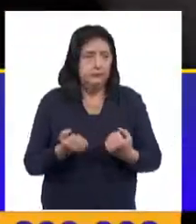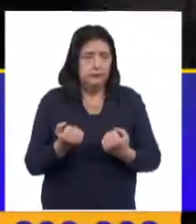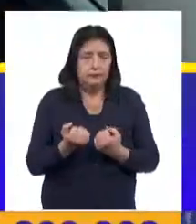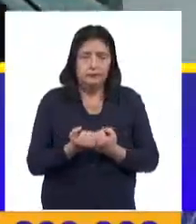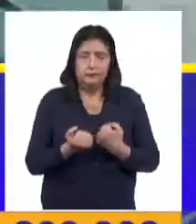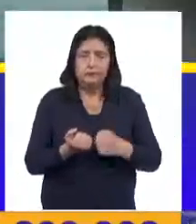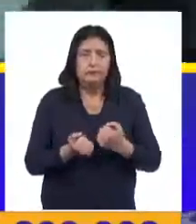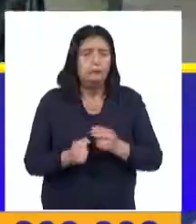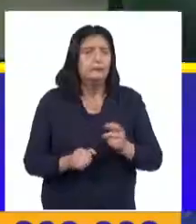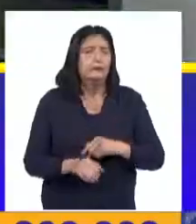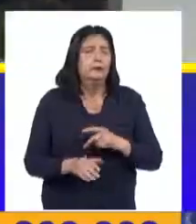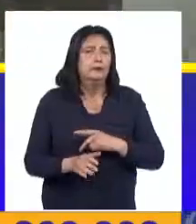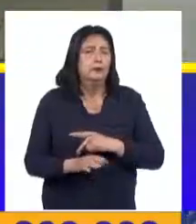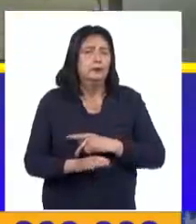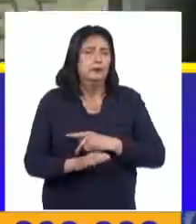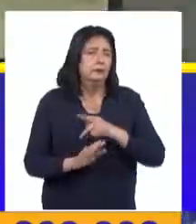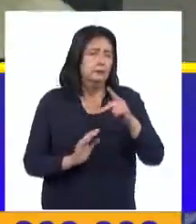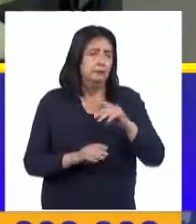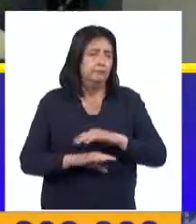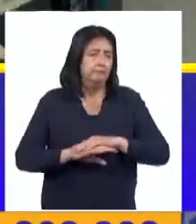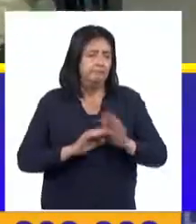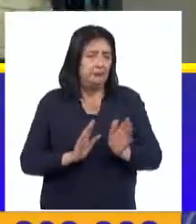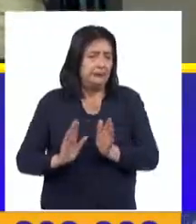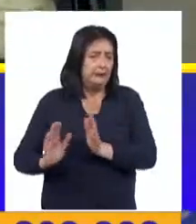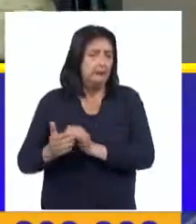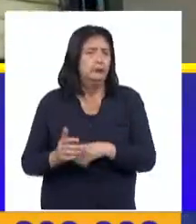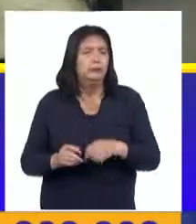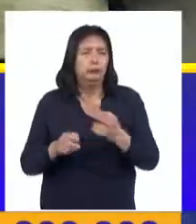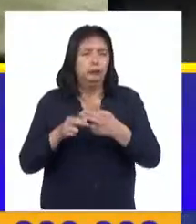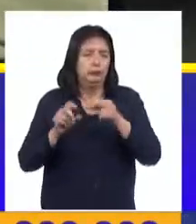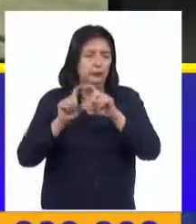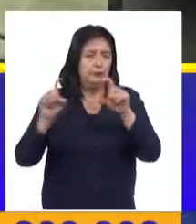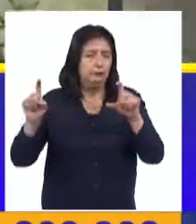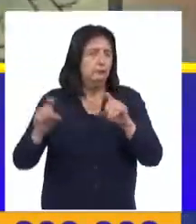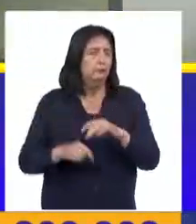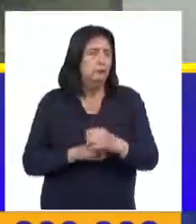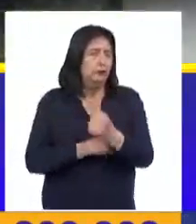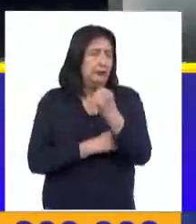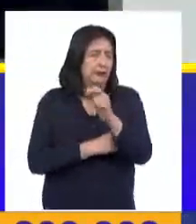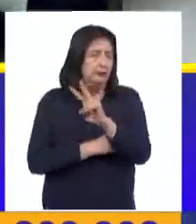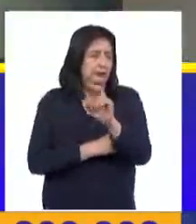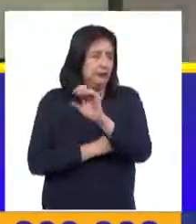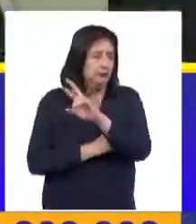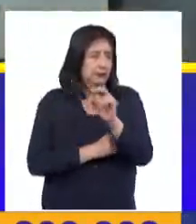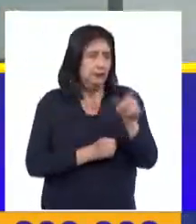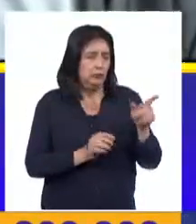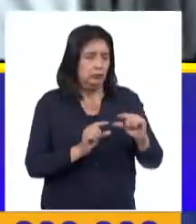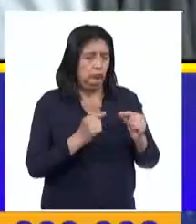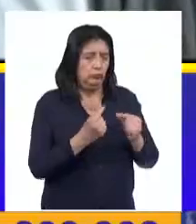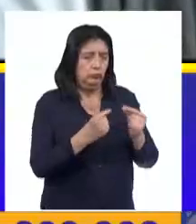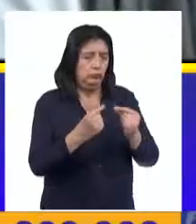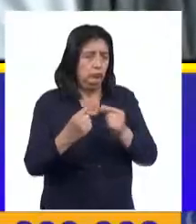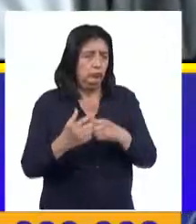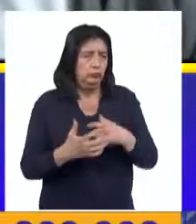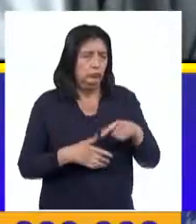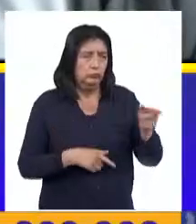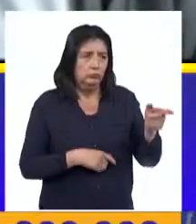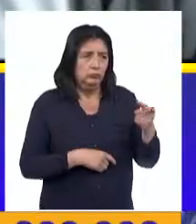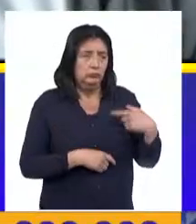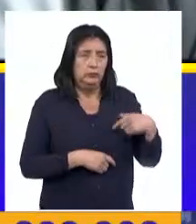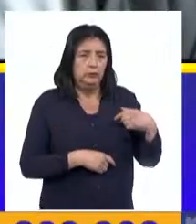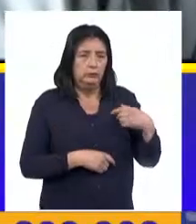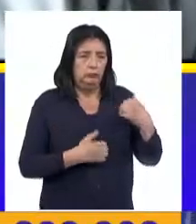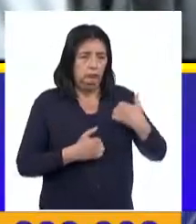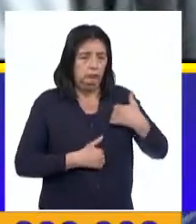al Plan Fortaleza 2020, que son las unidades especializadas. Los señores camuflados que han